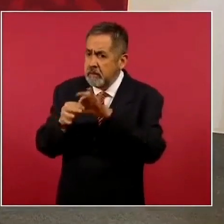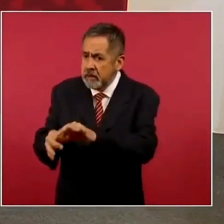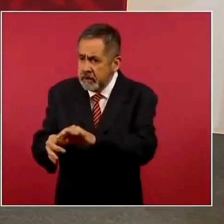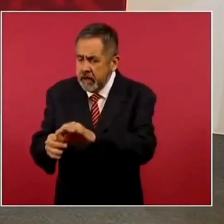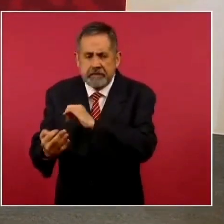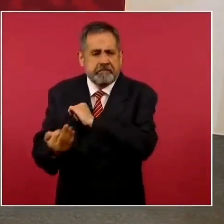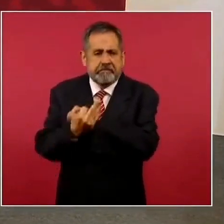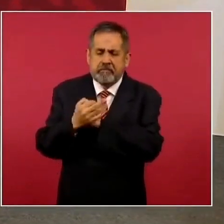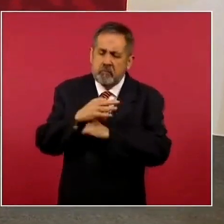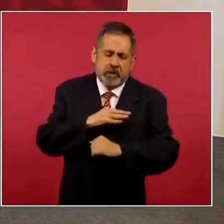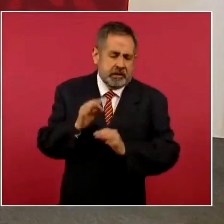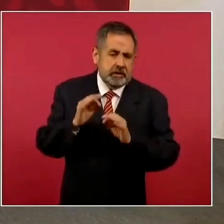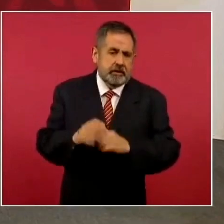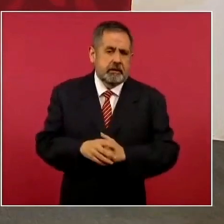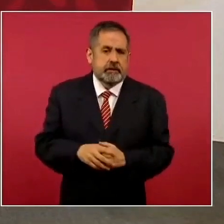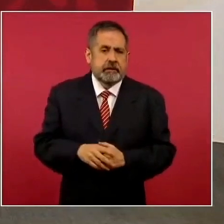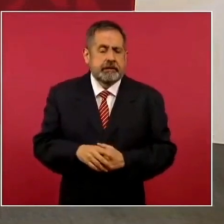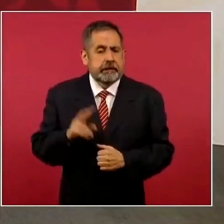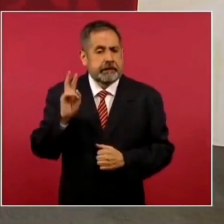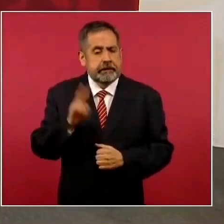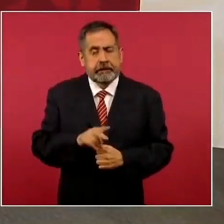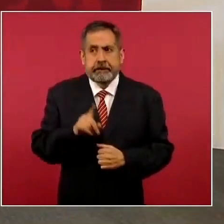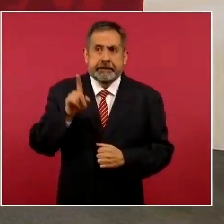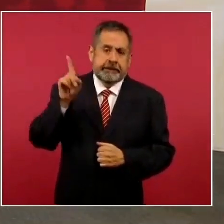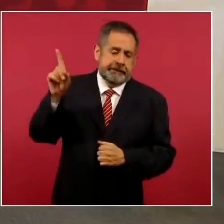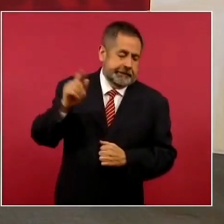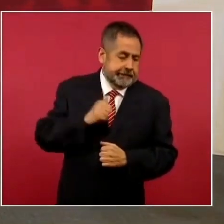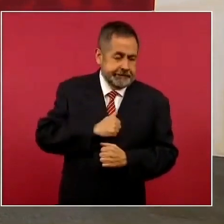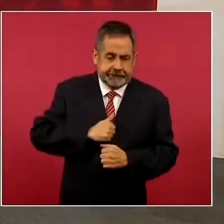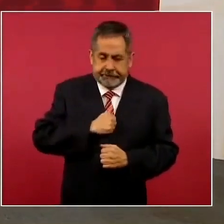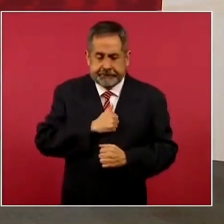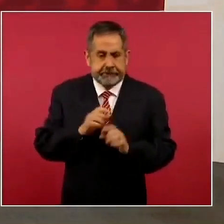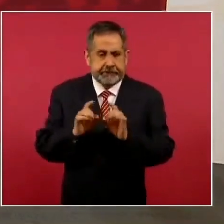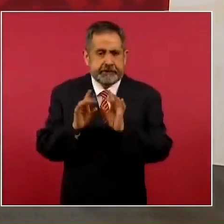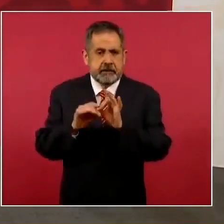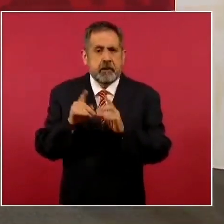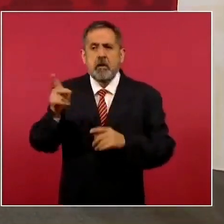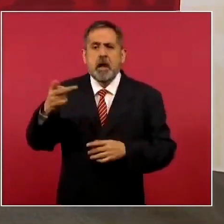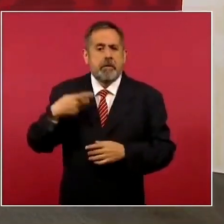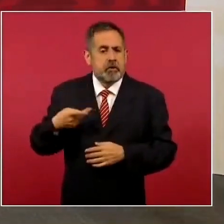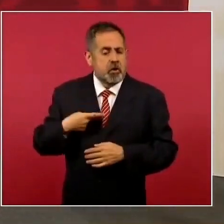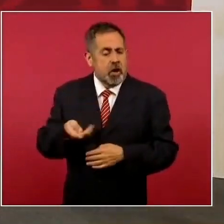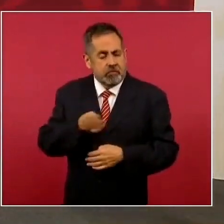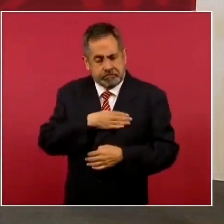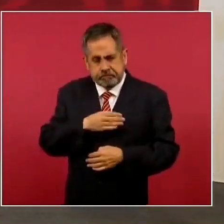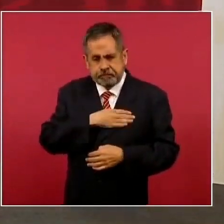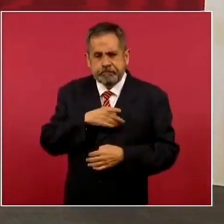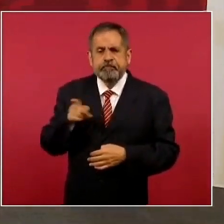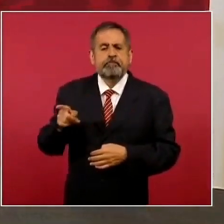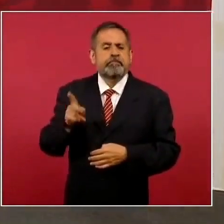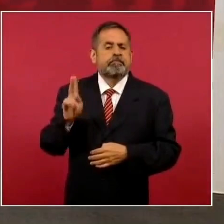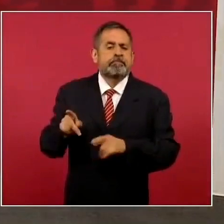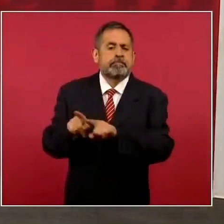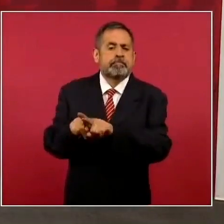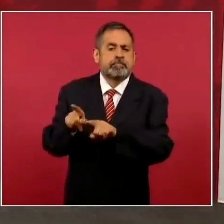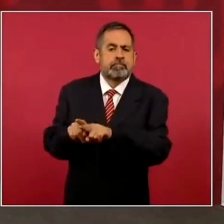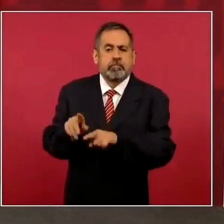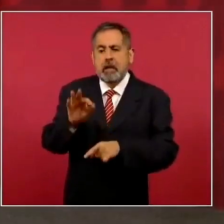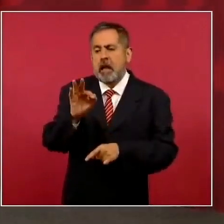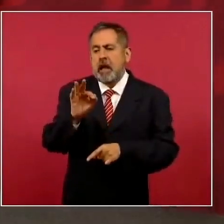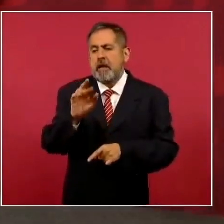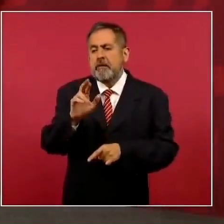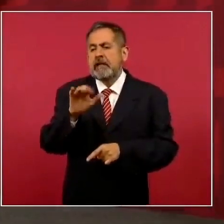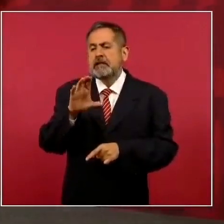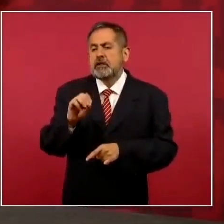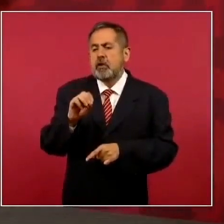Fue lamentable, doloroso lo que le pasó a un hombre bueno como Francisco I.